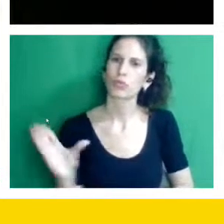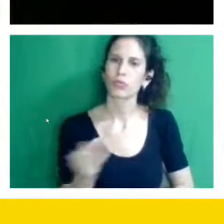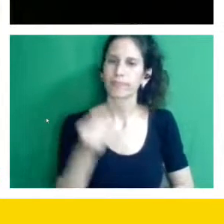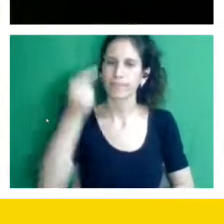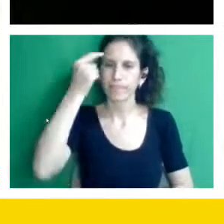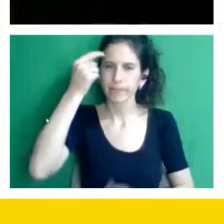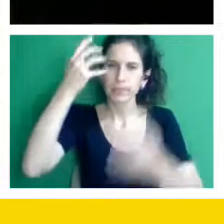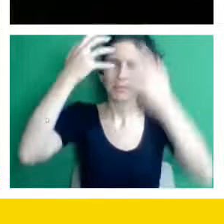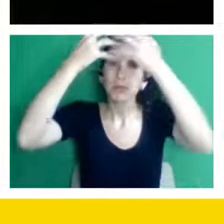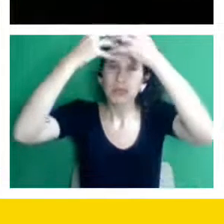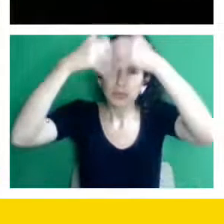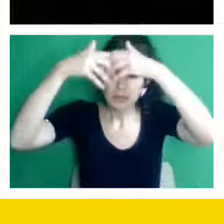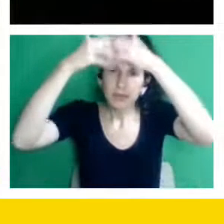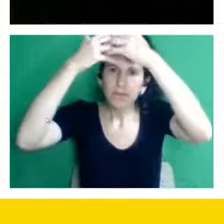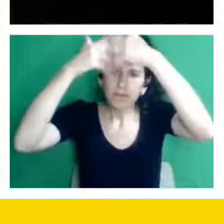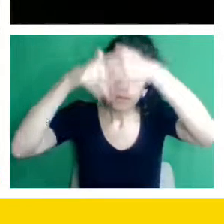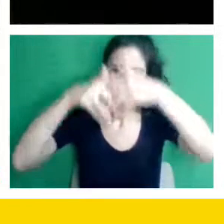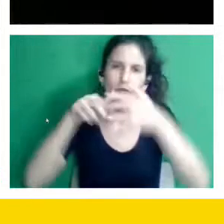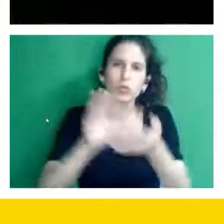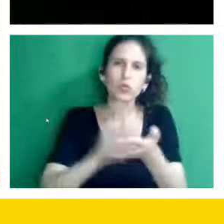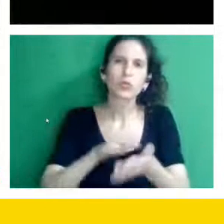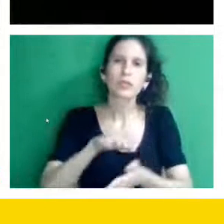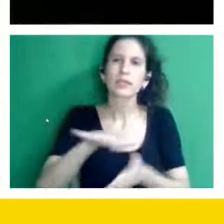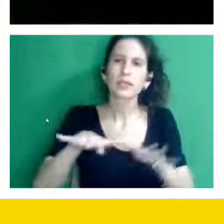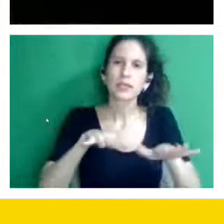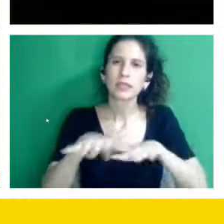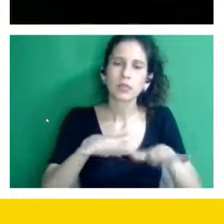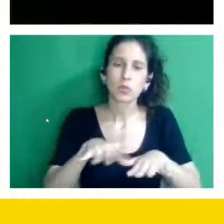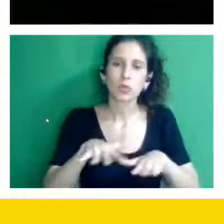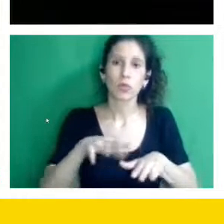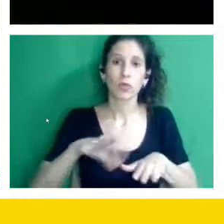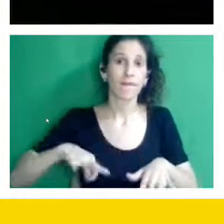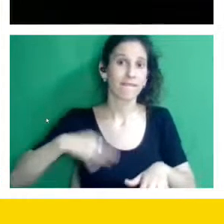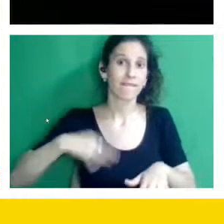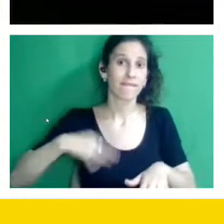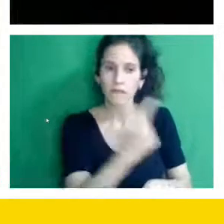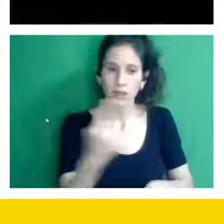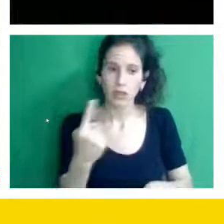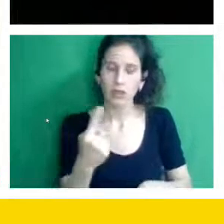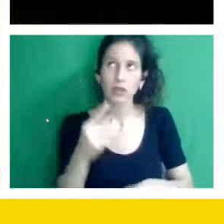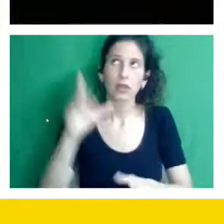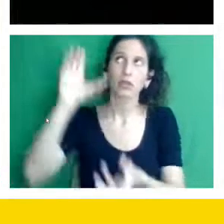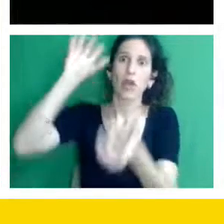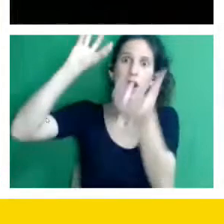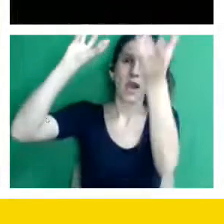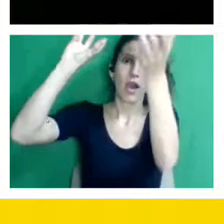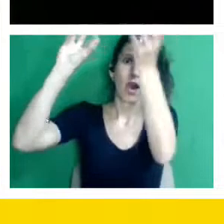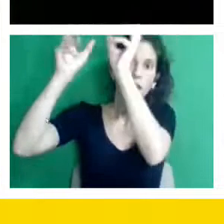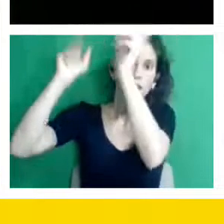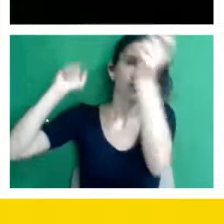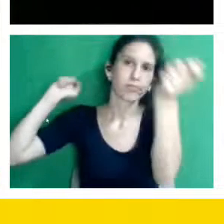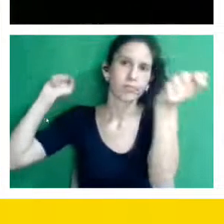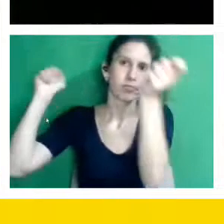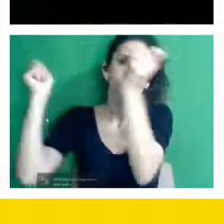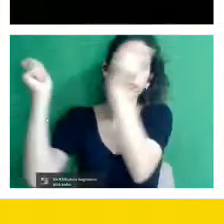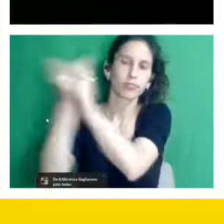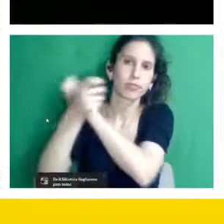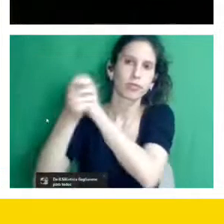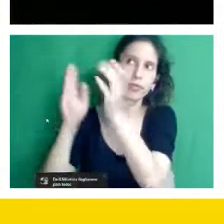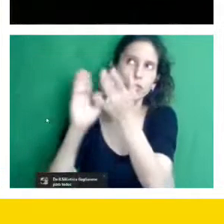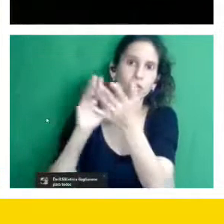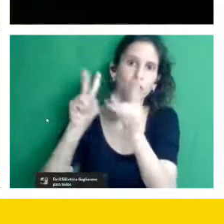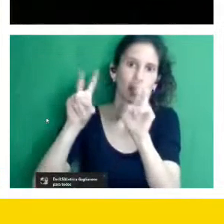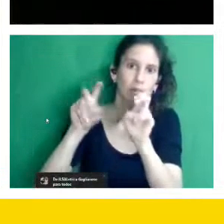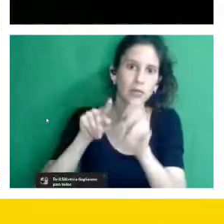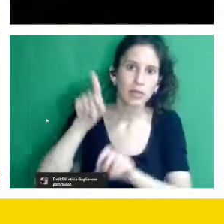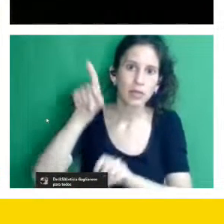incorporar el cambio climático en su rutina. Nosotros tenemos incorporado el temblor, el terremoto,